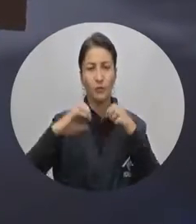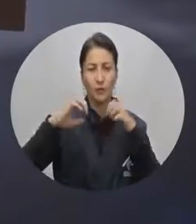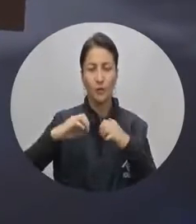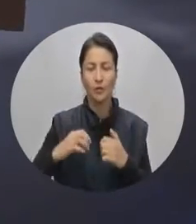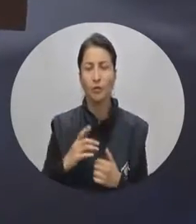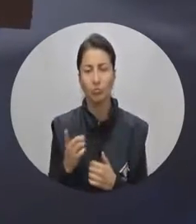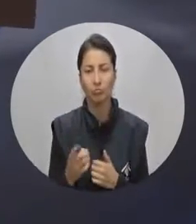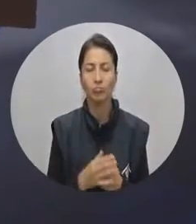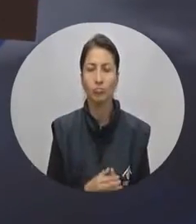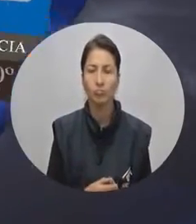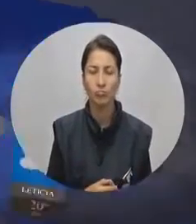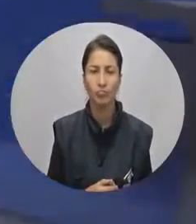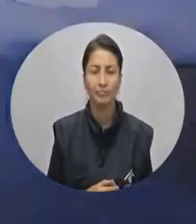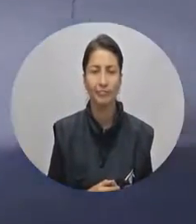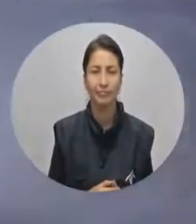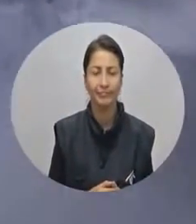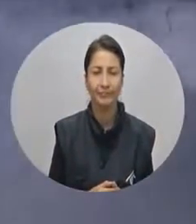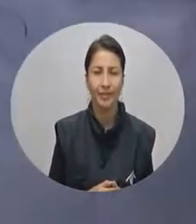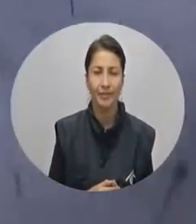piedemontes.